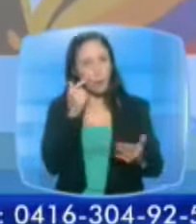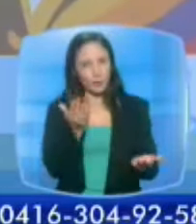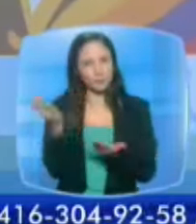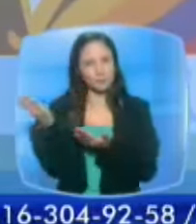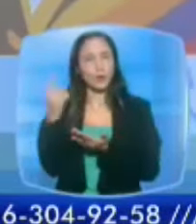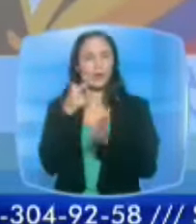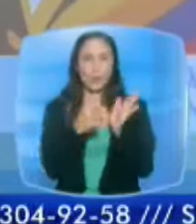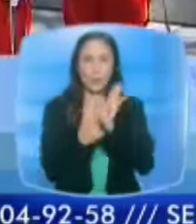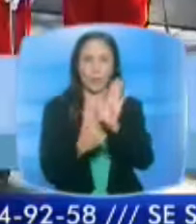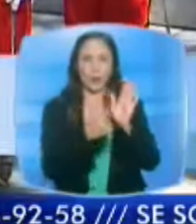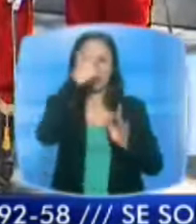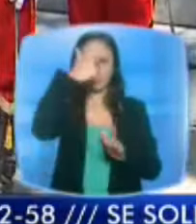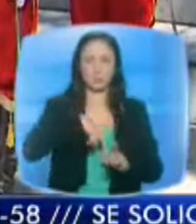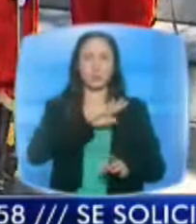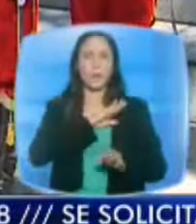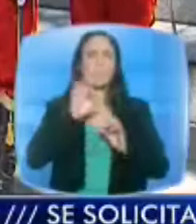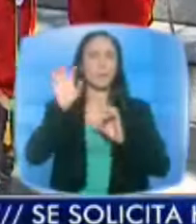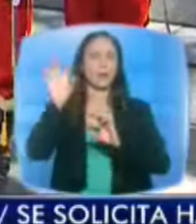su patriotismo.